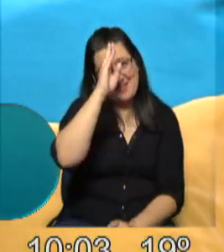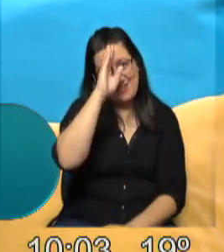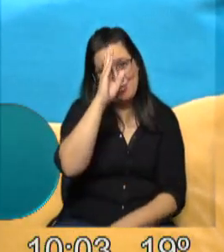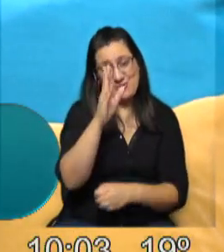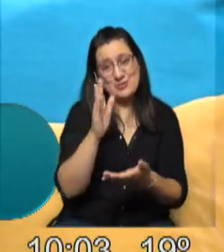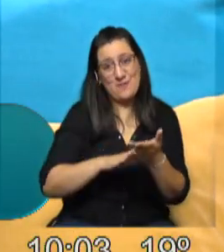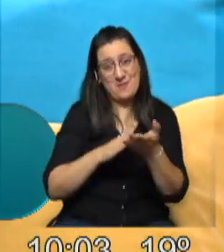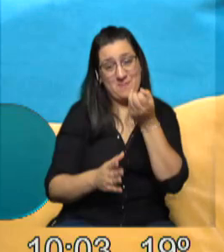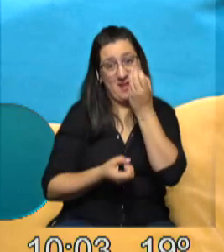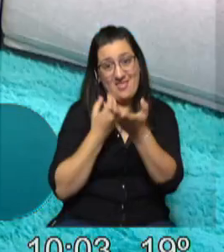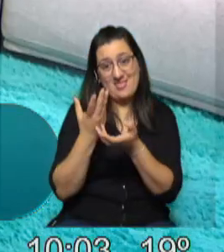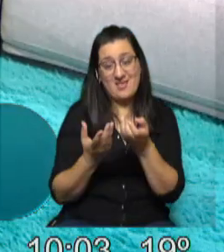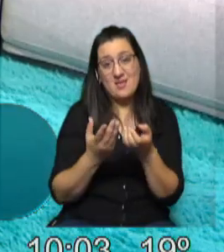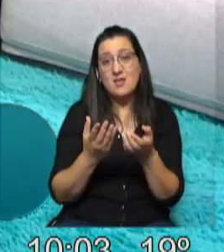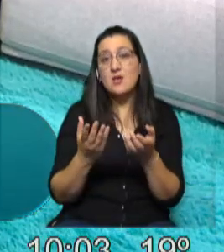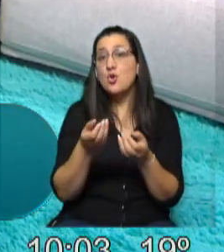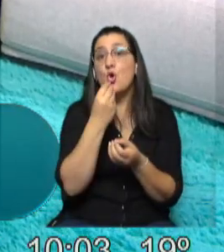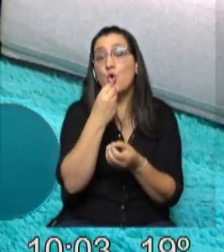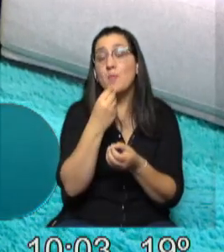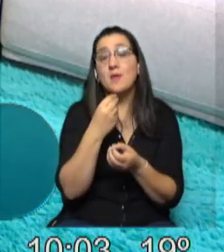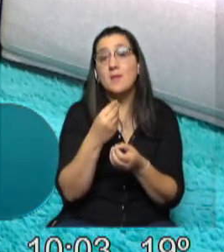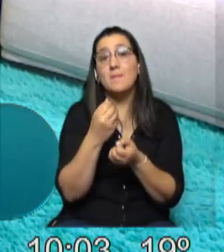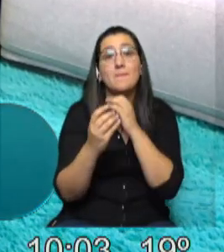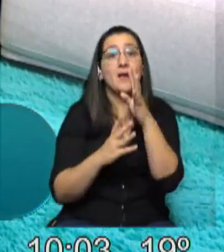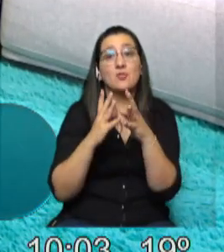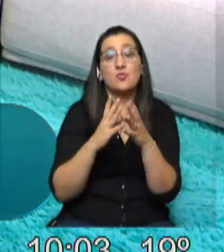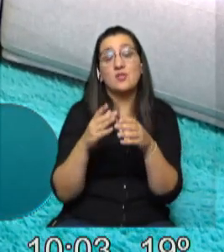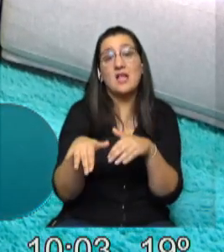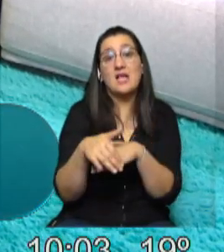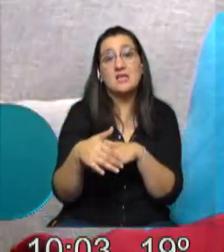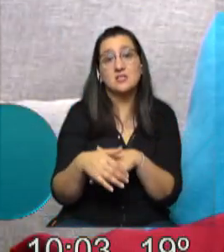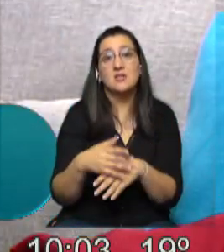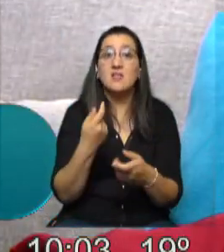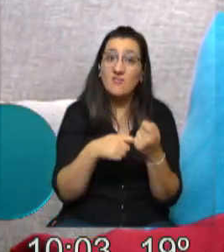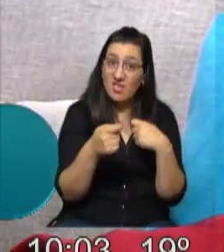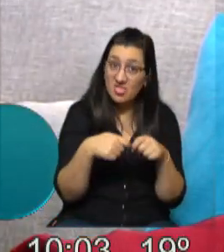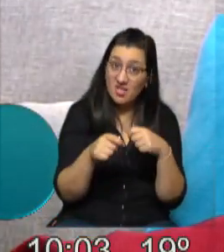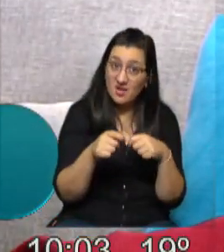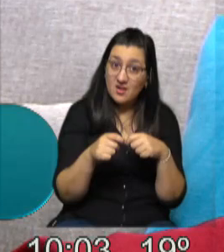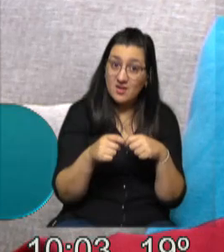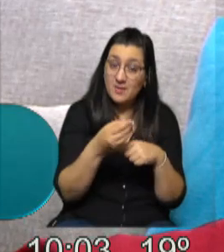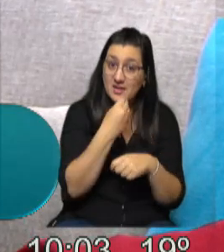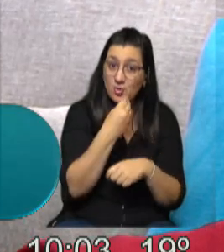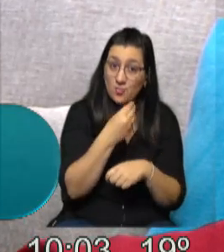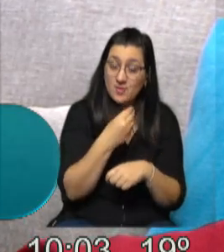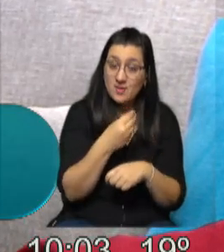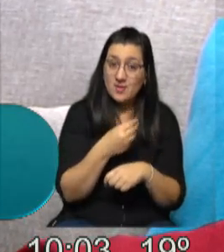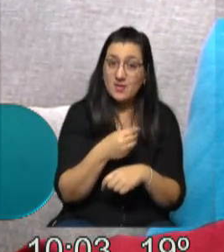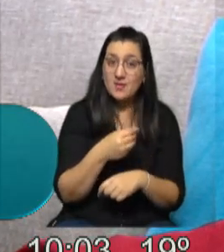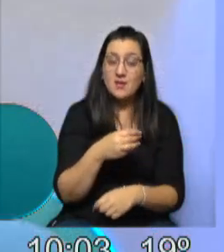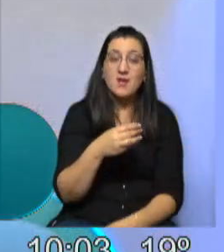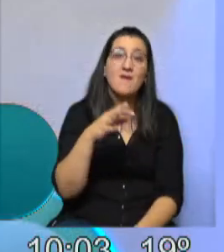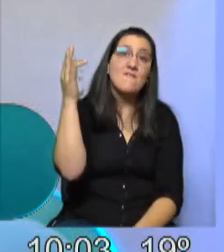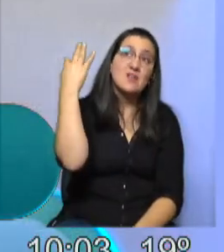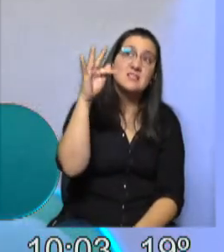puedo creer. Mi gata no come pasto de la calle, porque no sale a la calle. Claro. Quiero comprarle el pasto. ¿Y te venden pasto ¿Para que coma? Francés, me dijiste. O